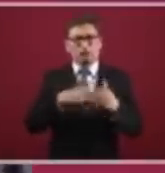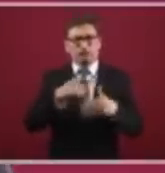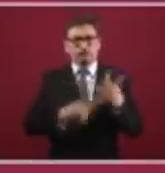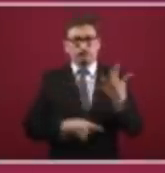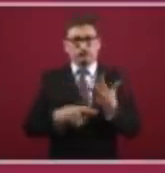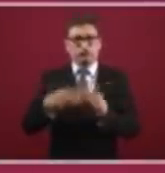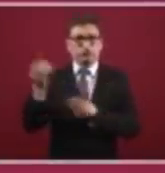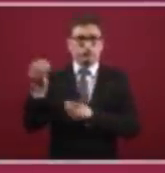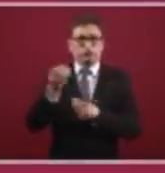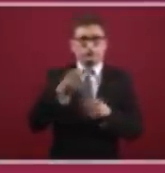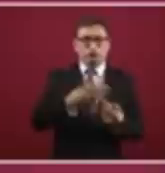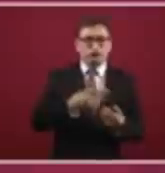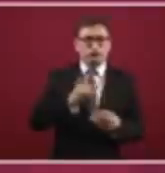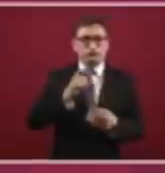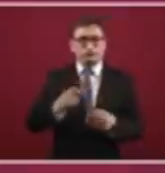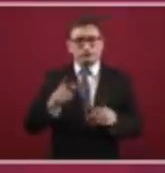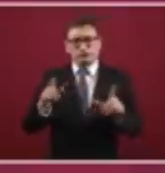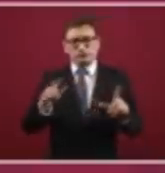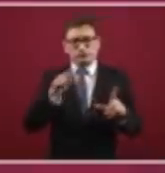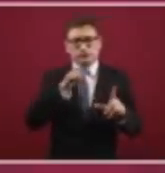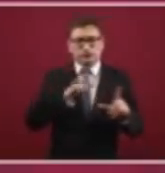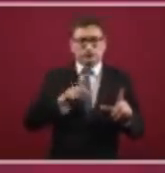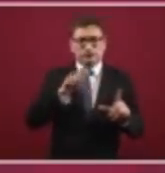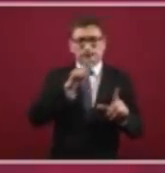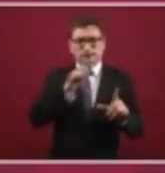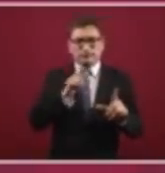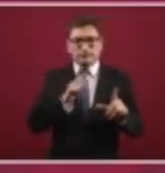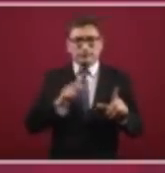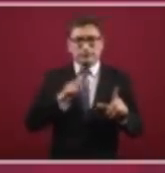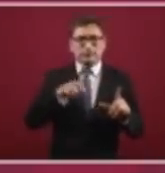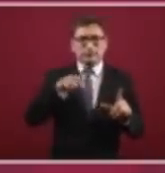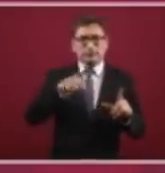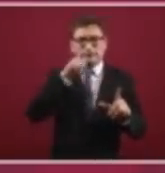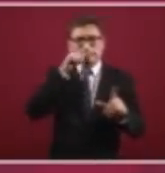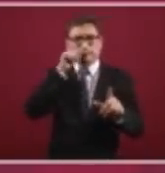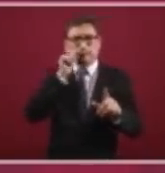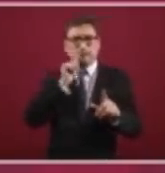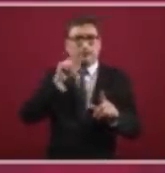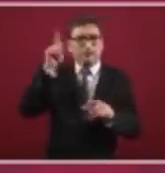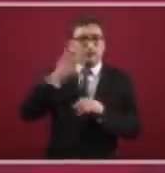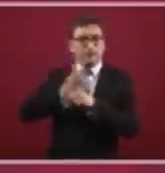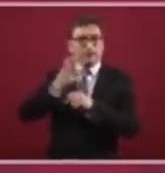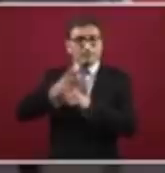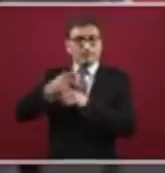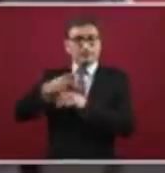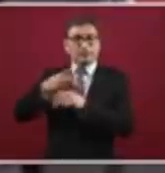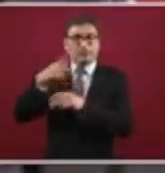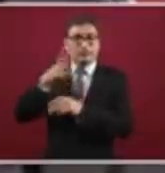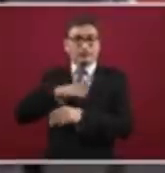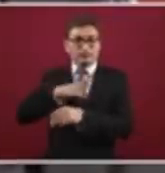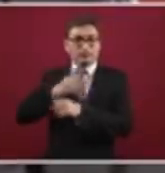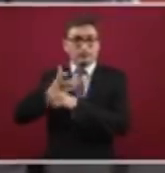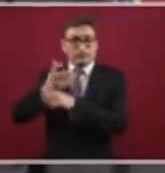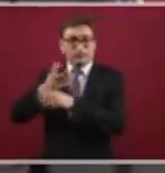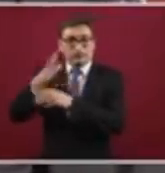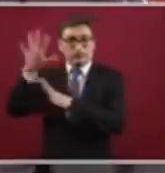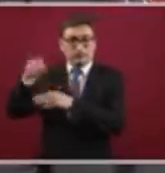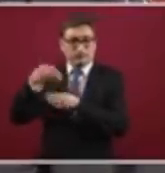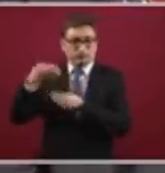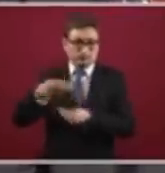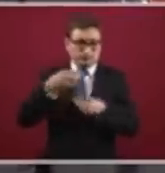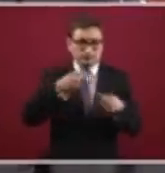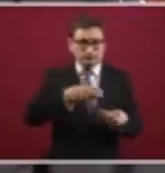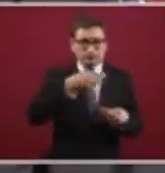un grabado del presidente juárez que tenían en eeuu y